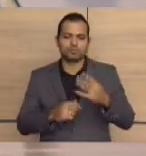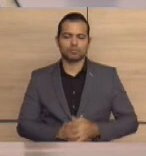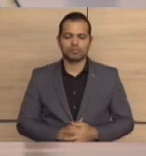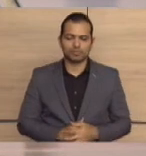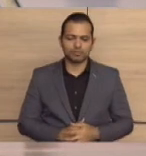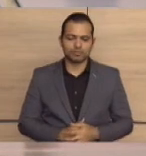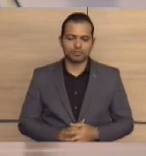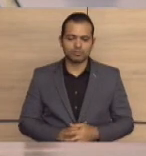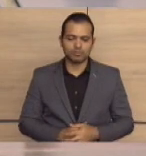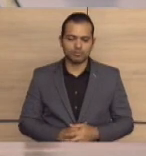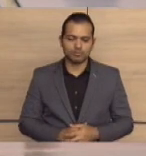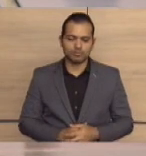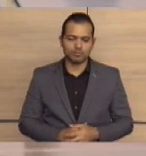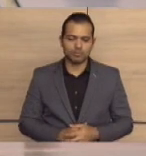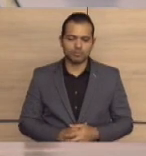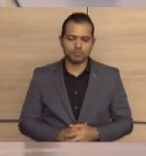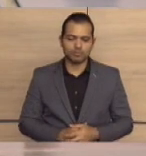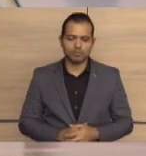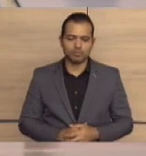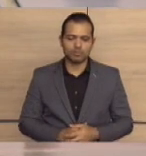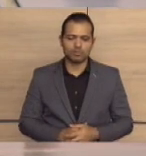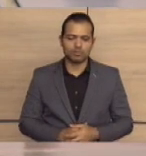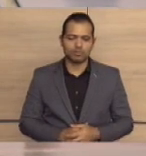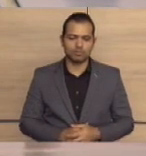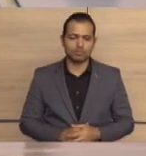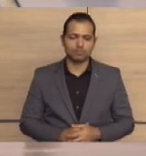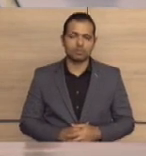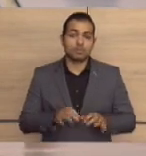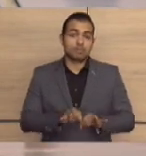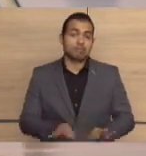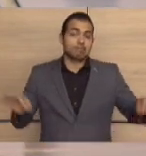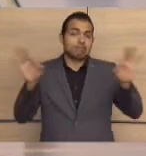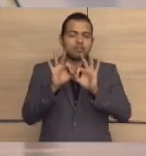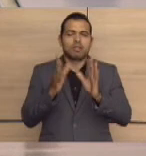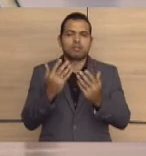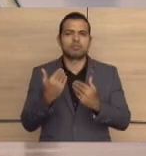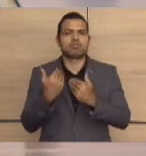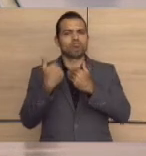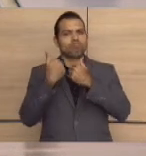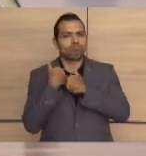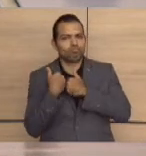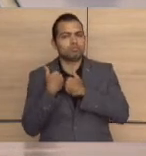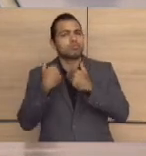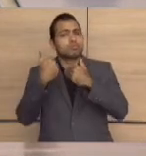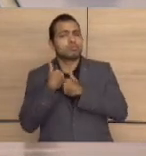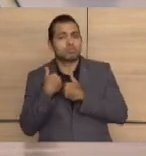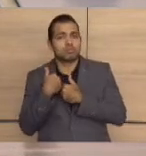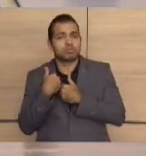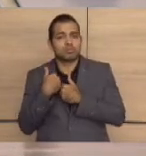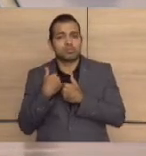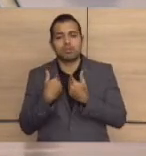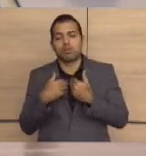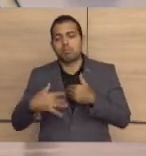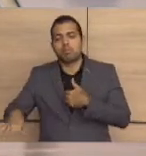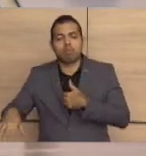orientado, si se quiere, en el tema de la responsabilidad también, de que sea una construcción conjunta el tema